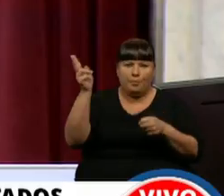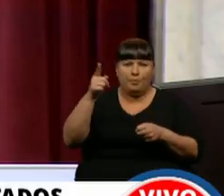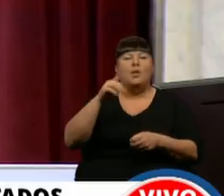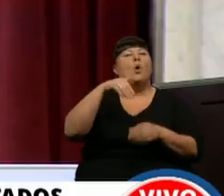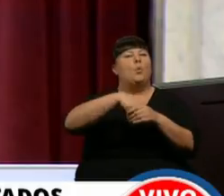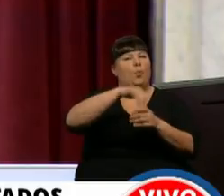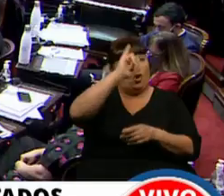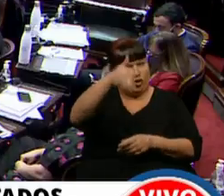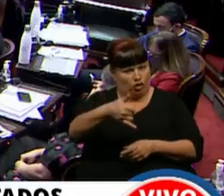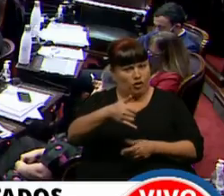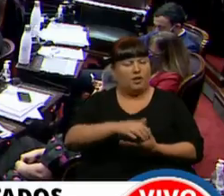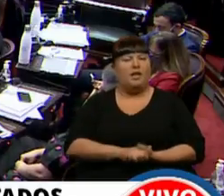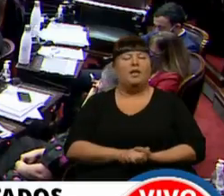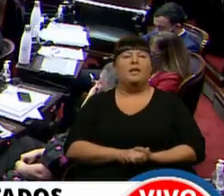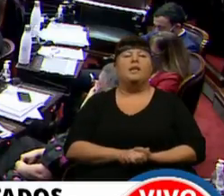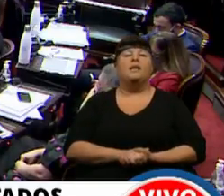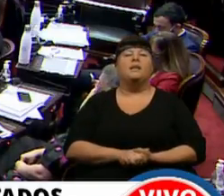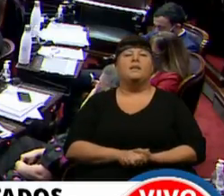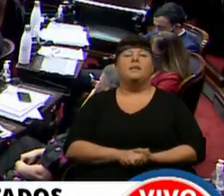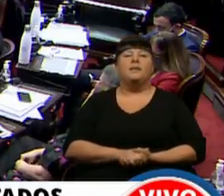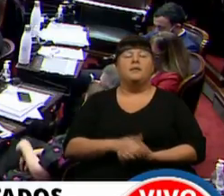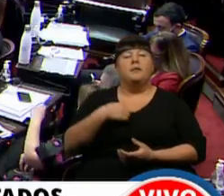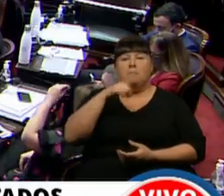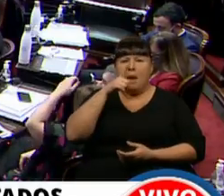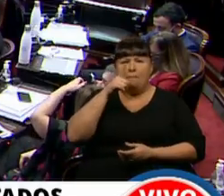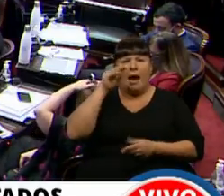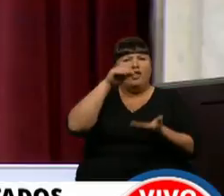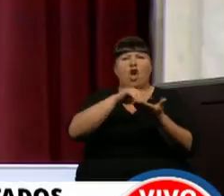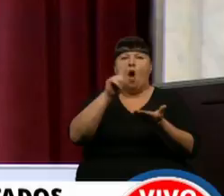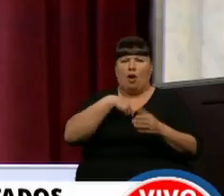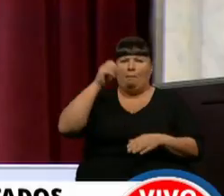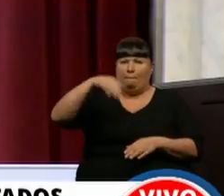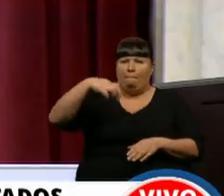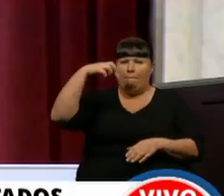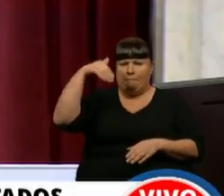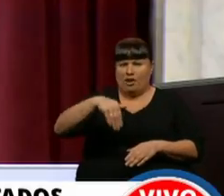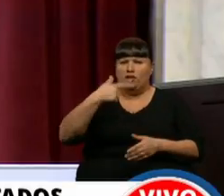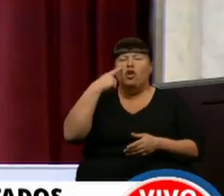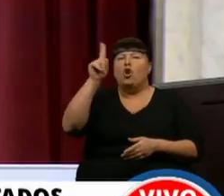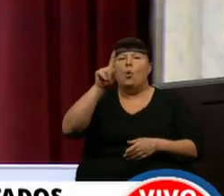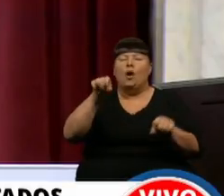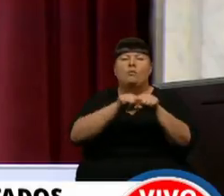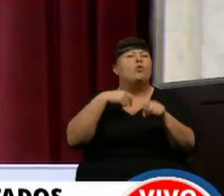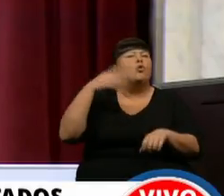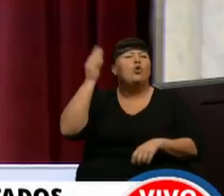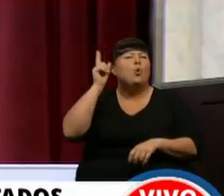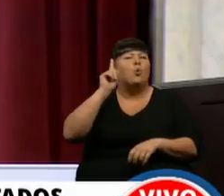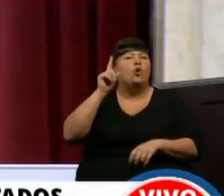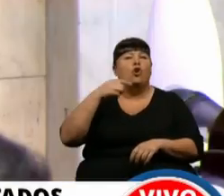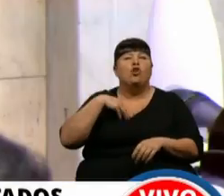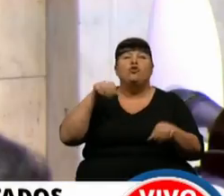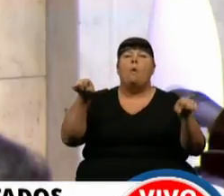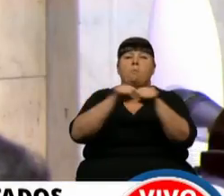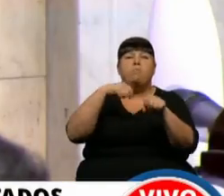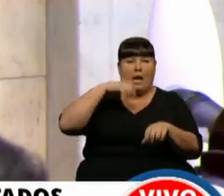afirmativo mi voto y me parece que no estoy figurando como presente en número pública no le estoy escuchando la europa no me